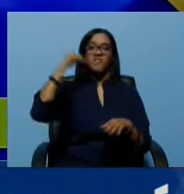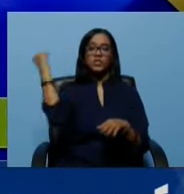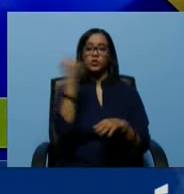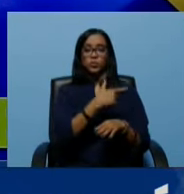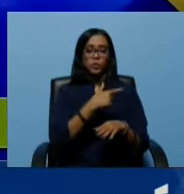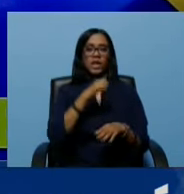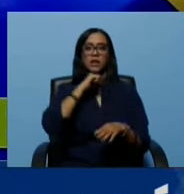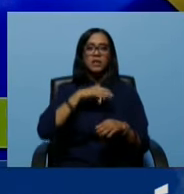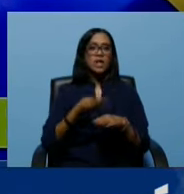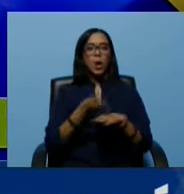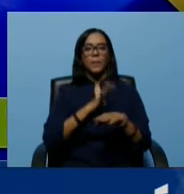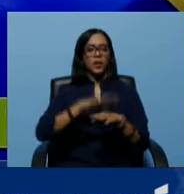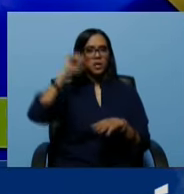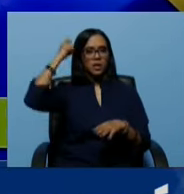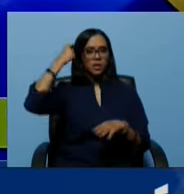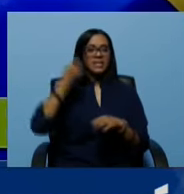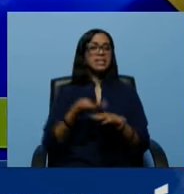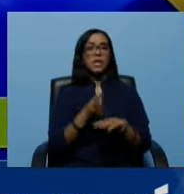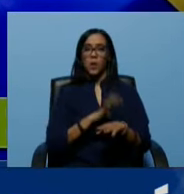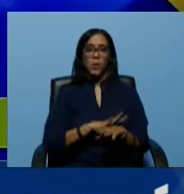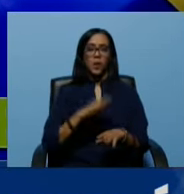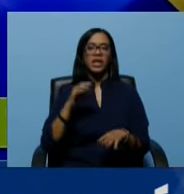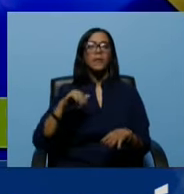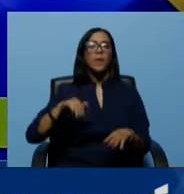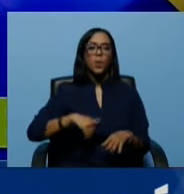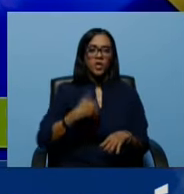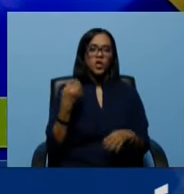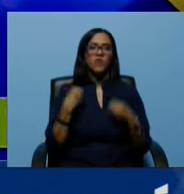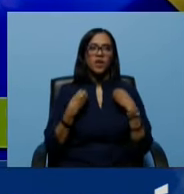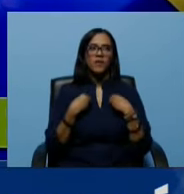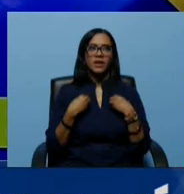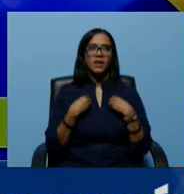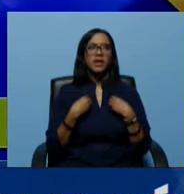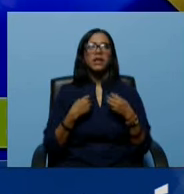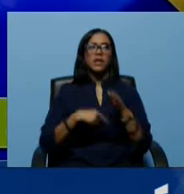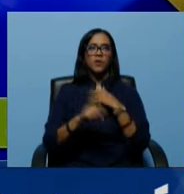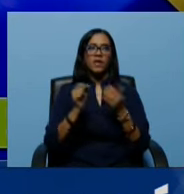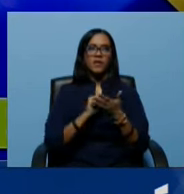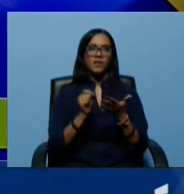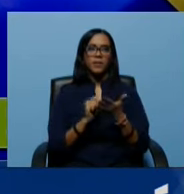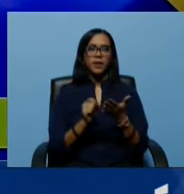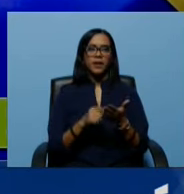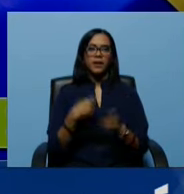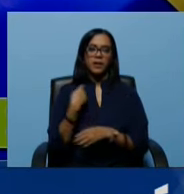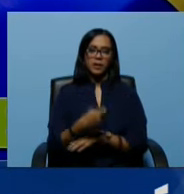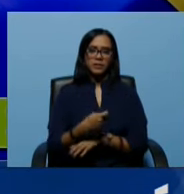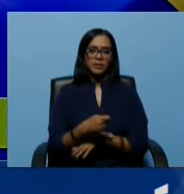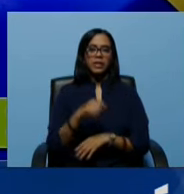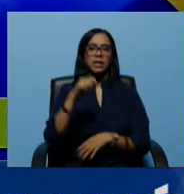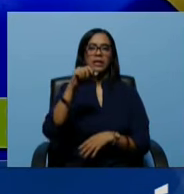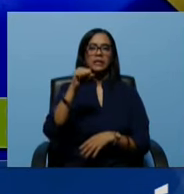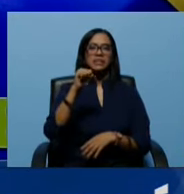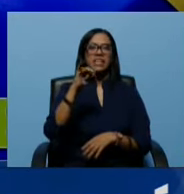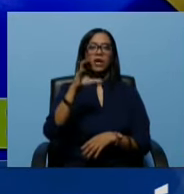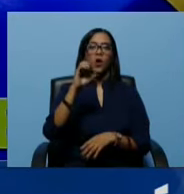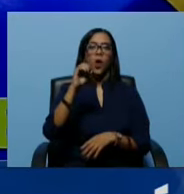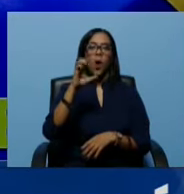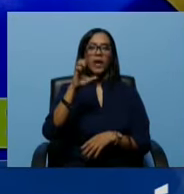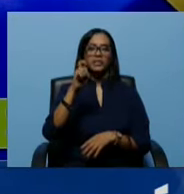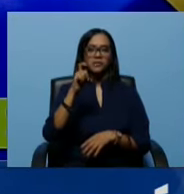los peores recuerdos, de lo peor que hemos podido vivir, y procedo a firmar la liquidación de CENCOES. Y